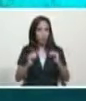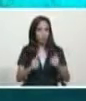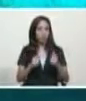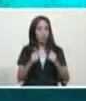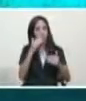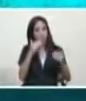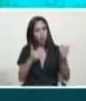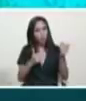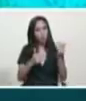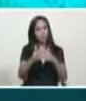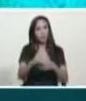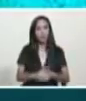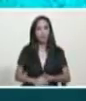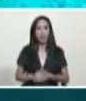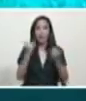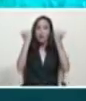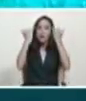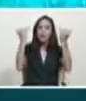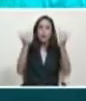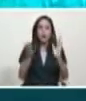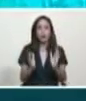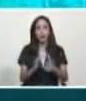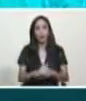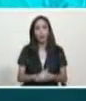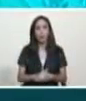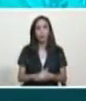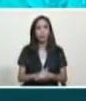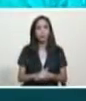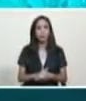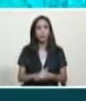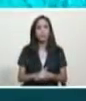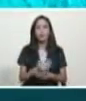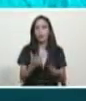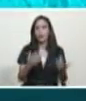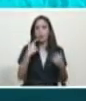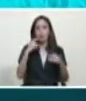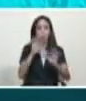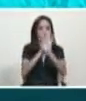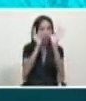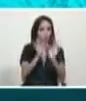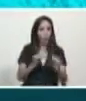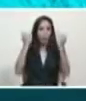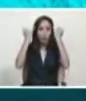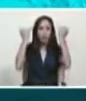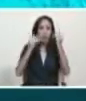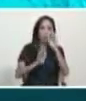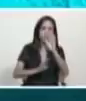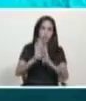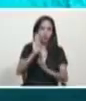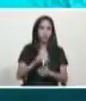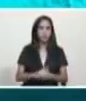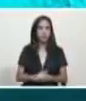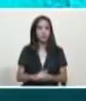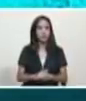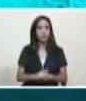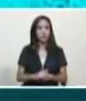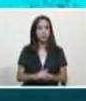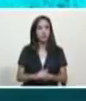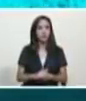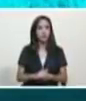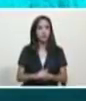una institución nueva, que debe ser nueva en sus métodos, en su capacidad, que debe tener una gran